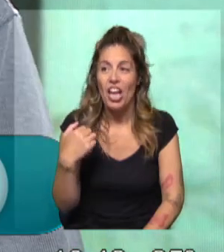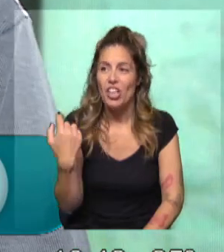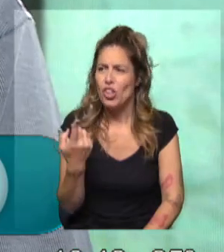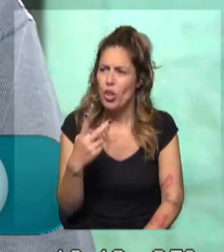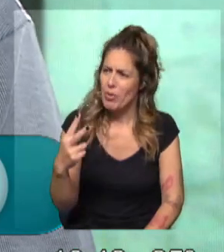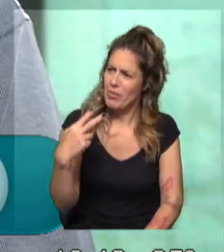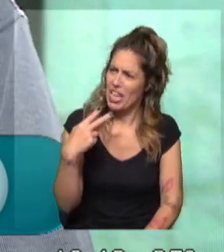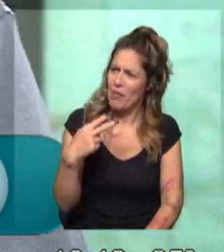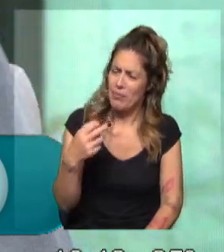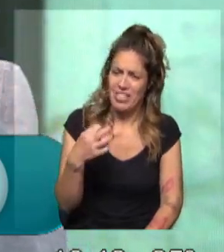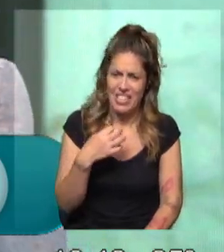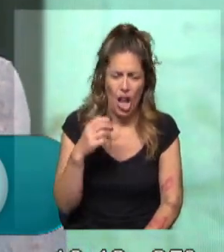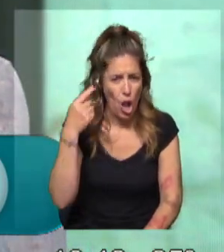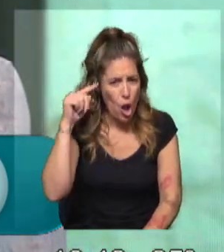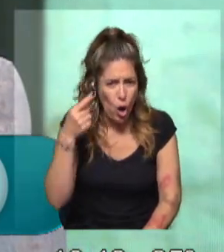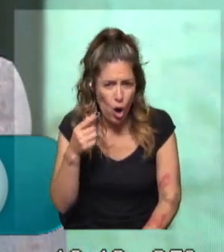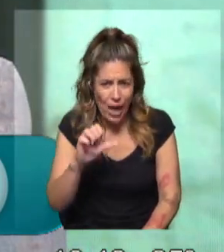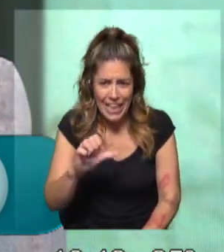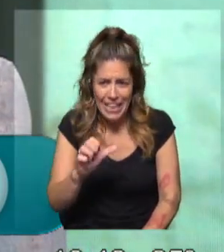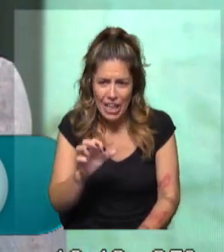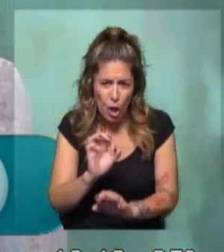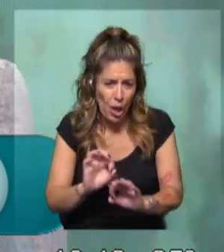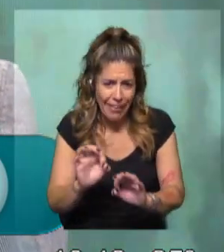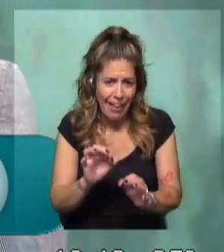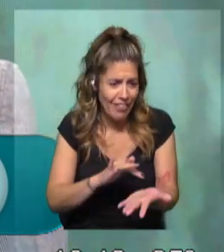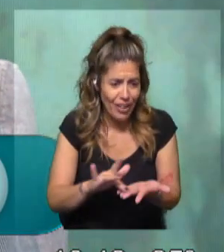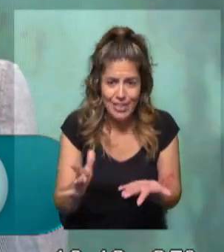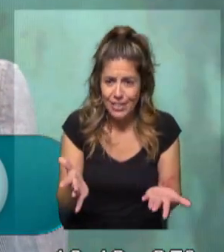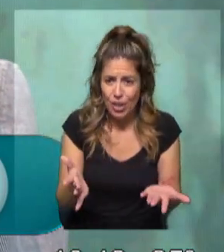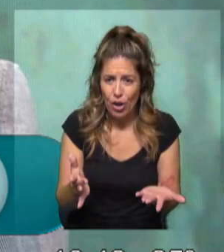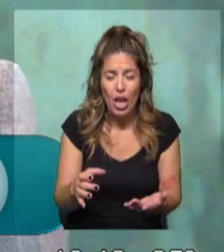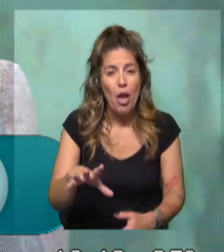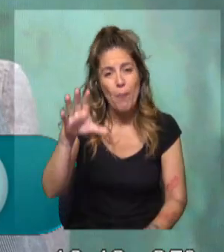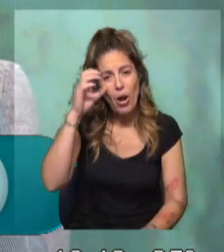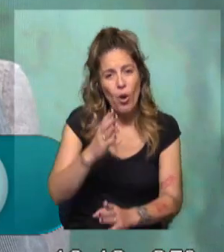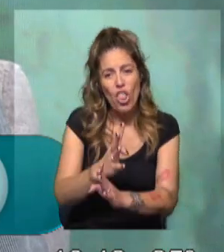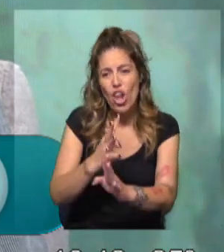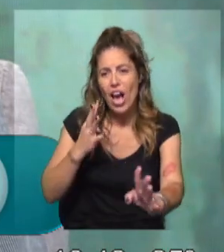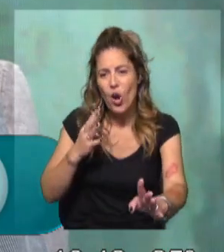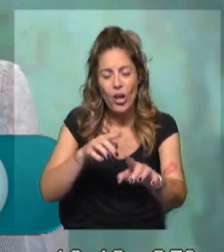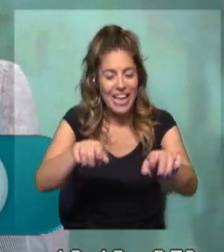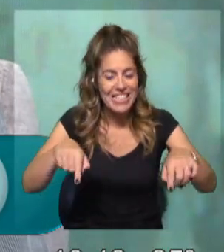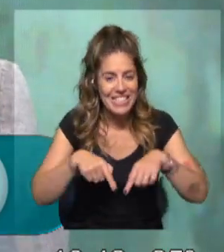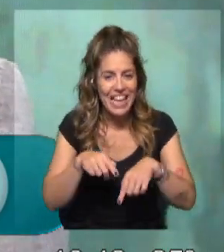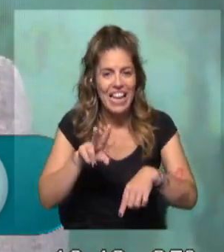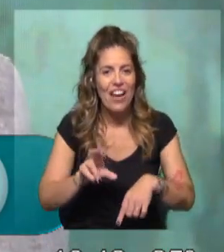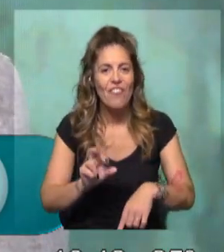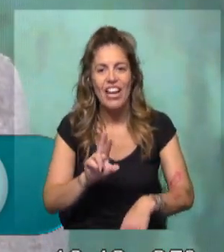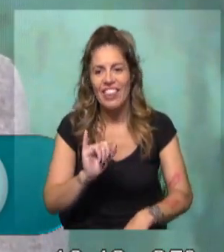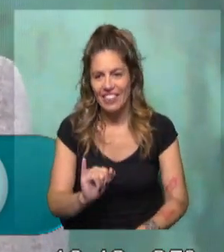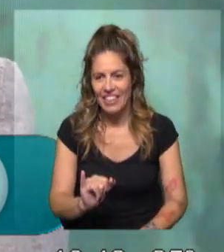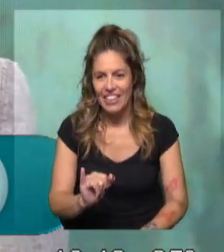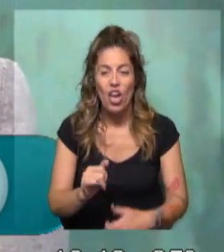dijo, ¿estás loco? En enero no hay nadie. Sí. Y me acuerdo las colas en Sala Verde. Y bueno, empezamos y yo estaba como enloquecido. Empecé a mandar